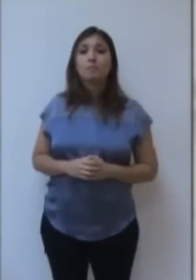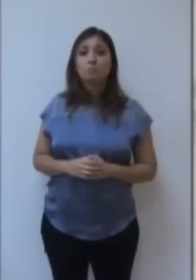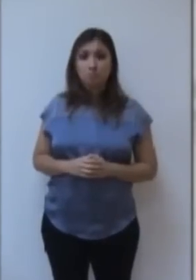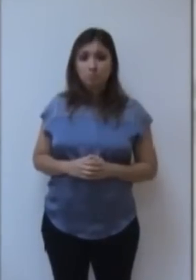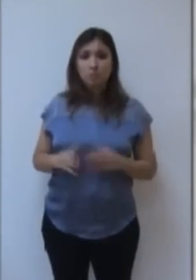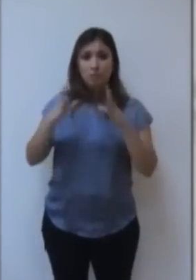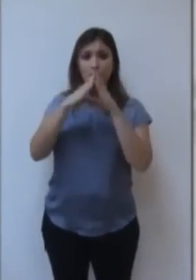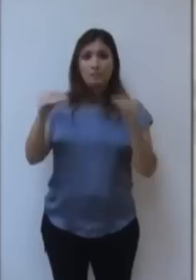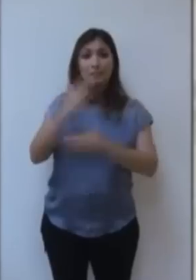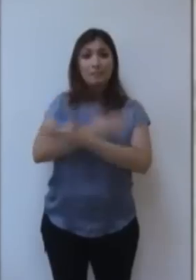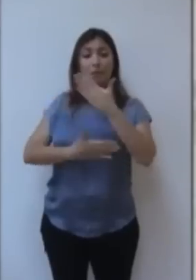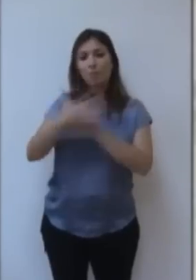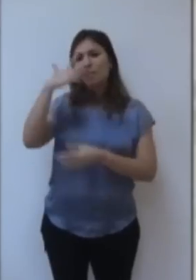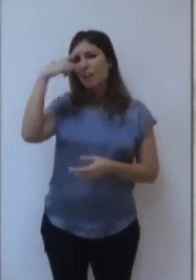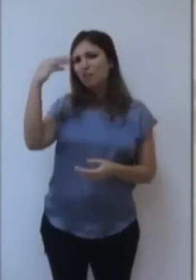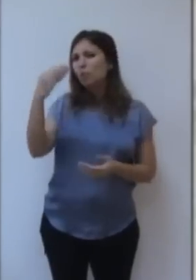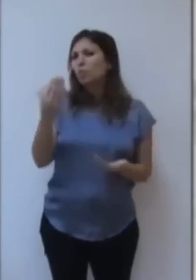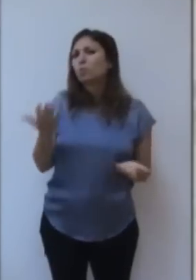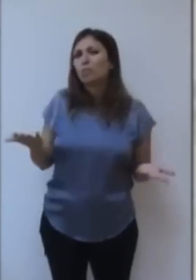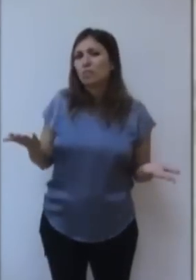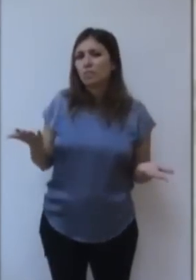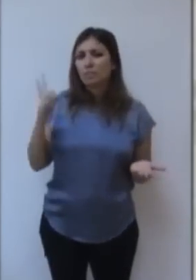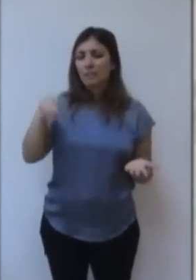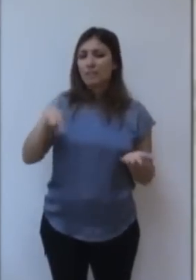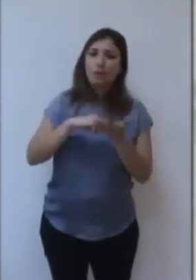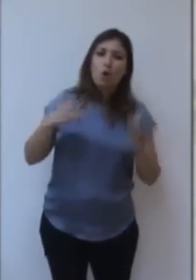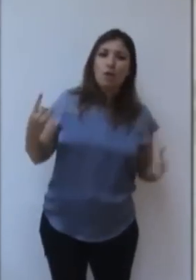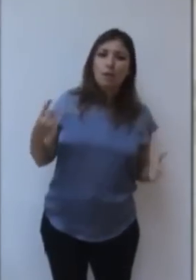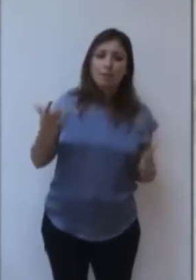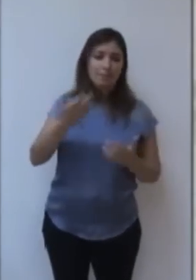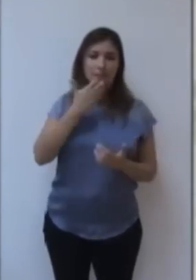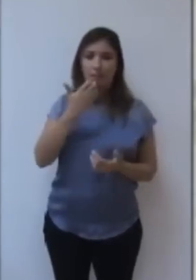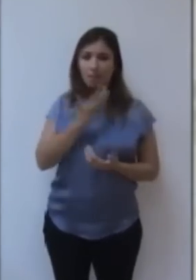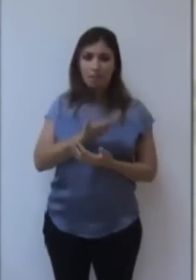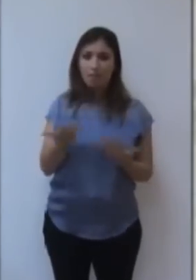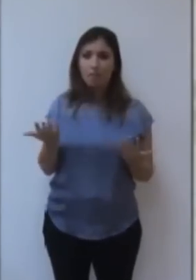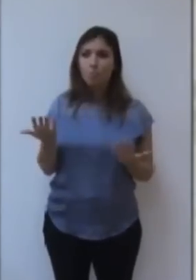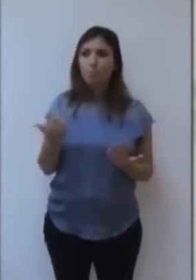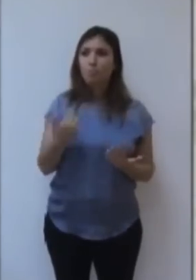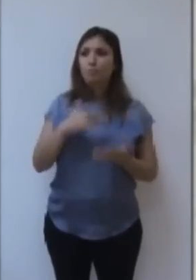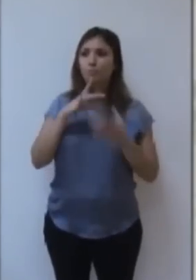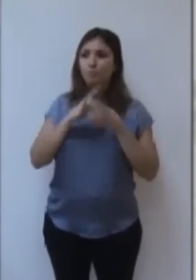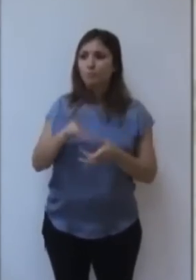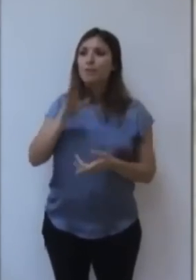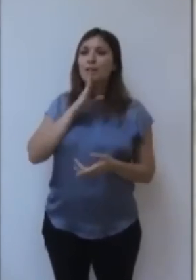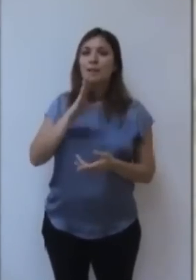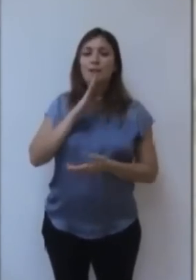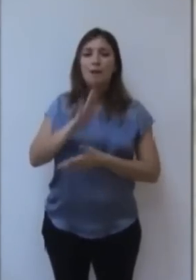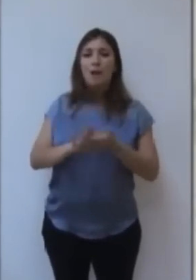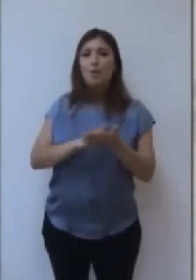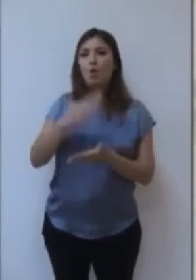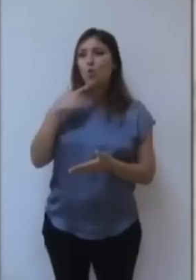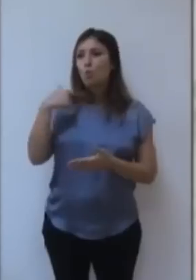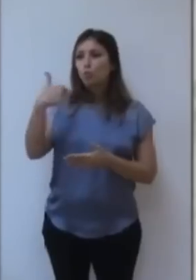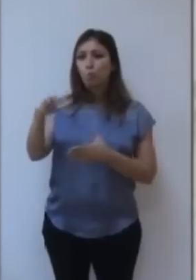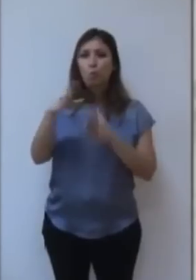el aspecto de la discapacidad intelectual, ¿no? O sea, y las tecnologías, ¿no? Por ejemplo, y no necesariamente estáis hablando ahora en nombre de la Universidad